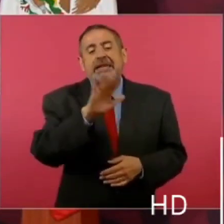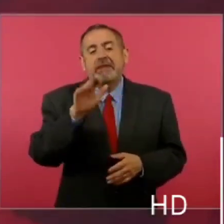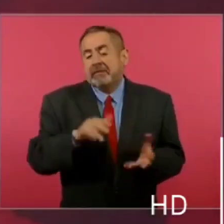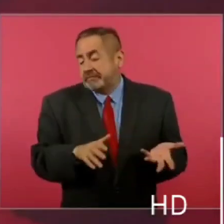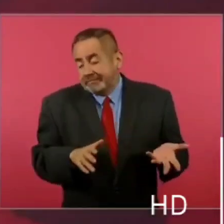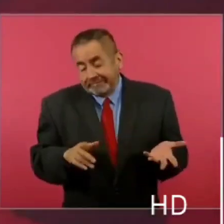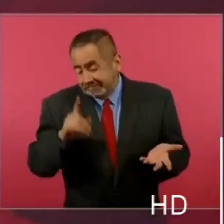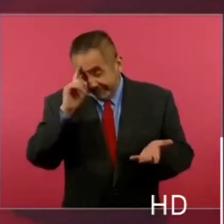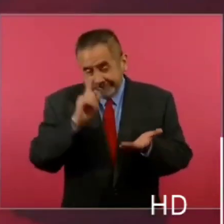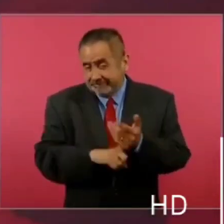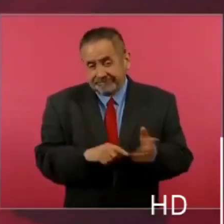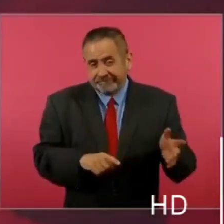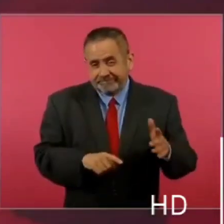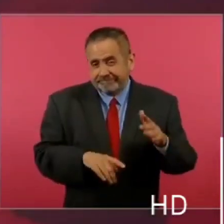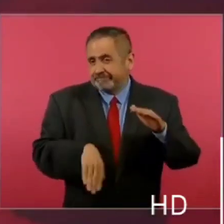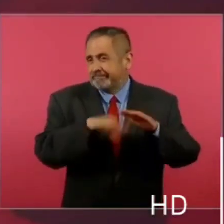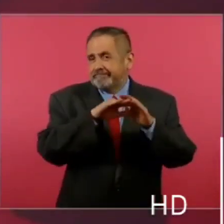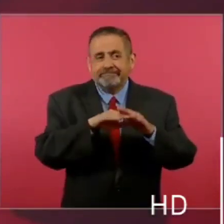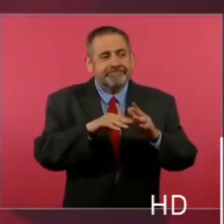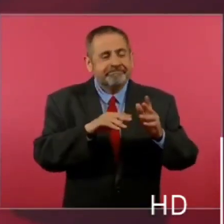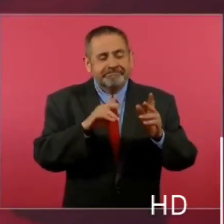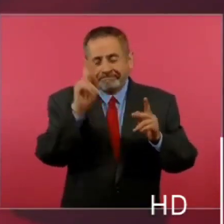alto, completamente